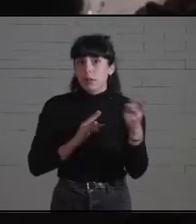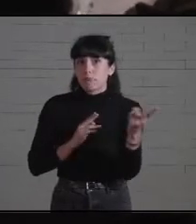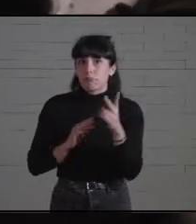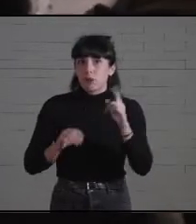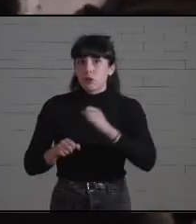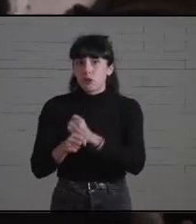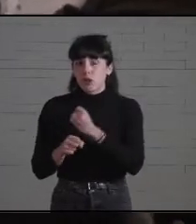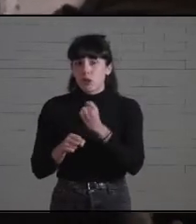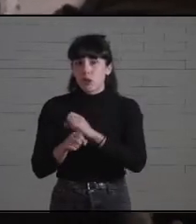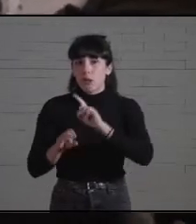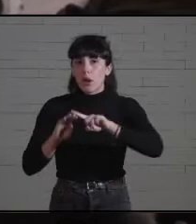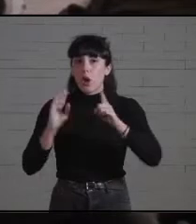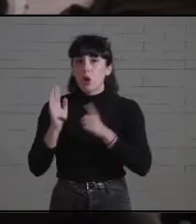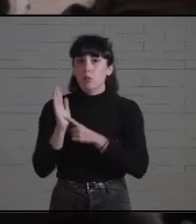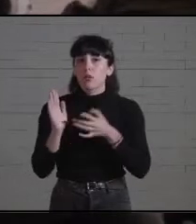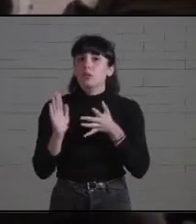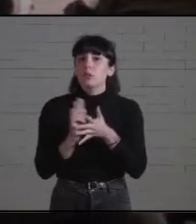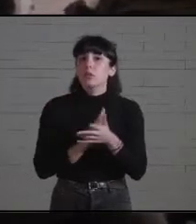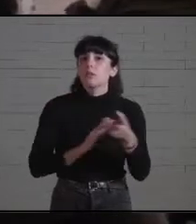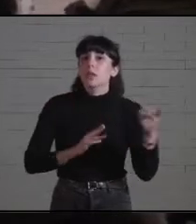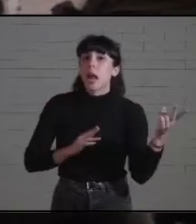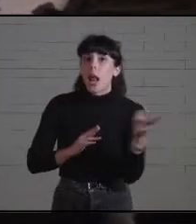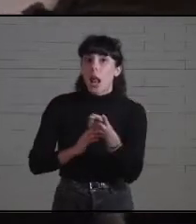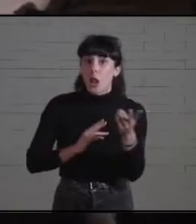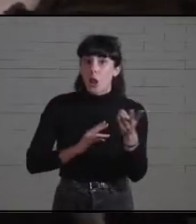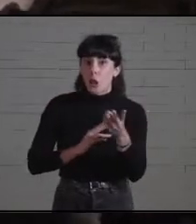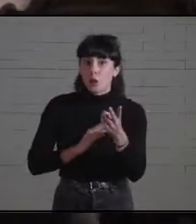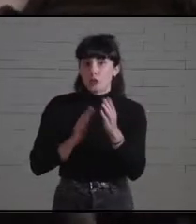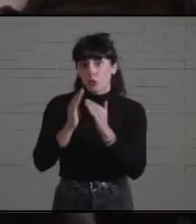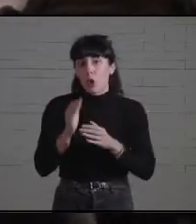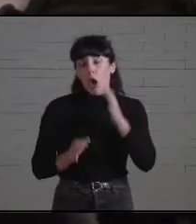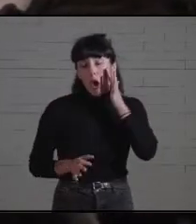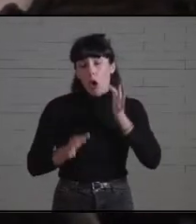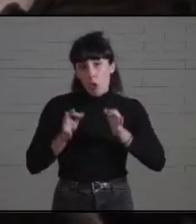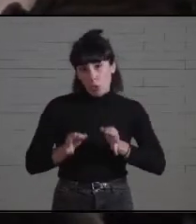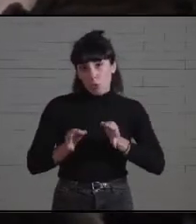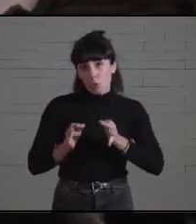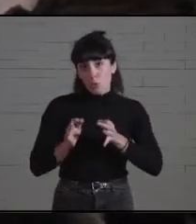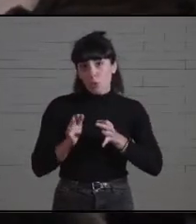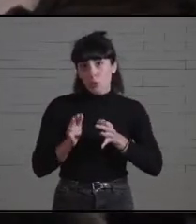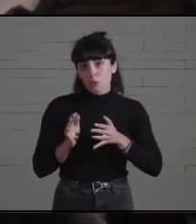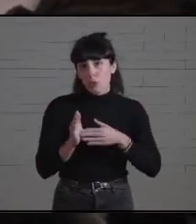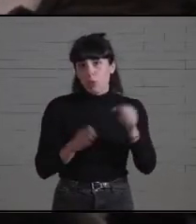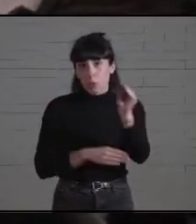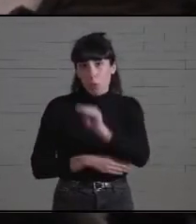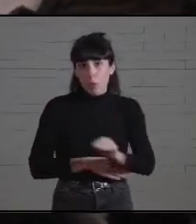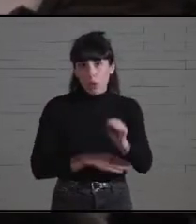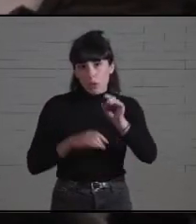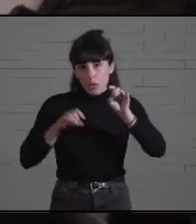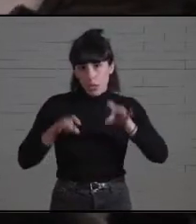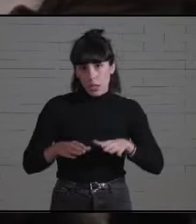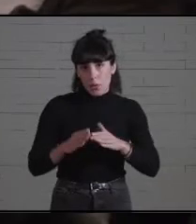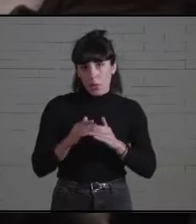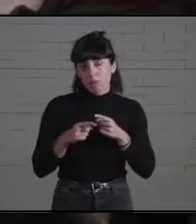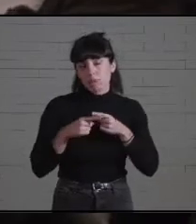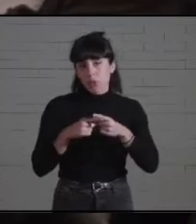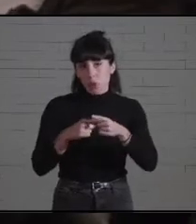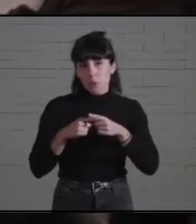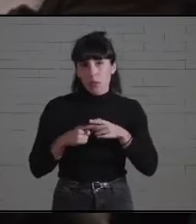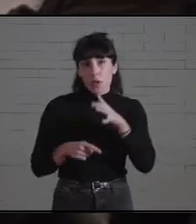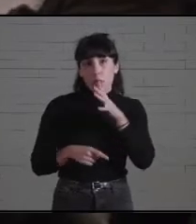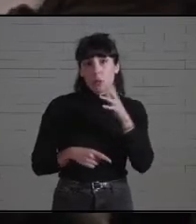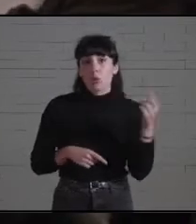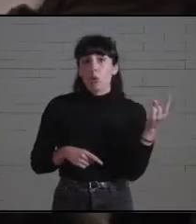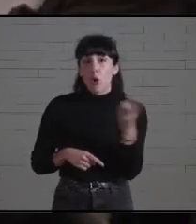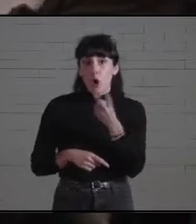Está claro entonces que es de justicia que también se compartan los cuidados de forma similar, ya que los dos tienen carga de